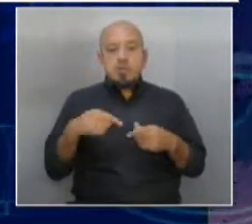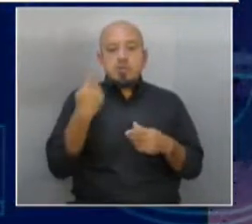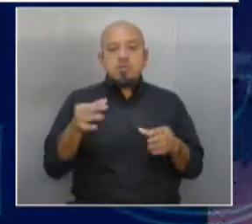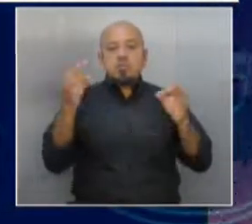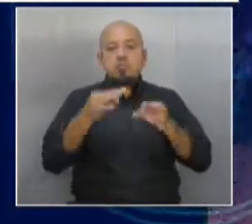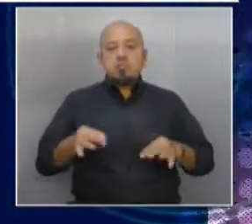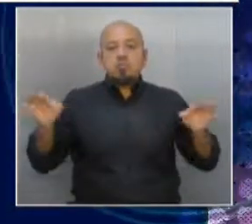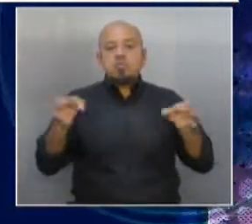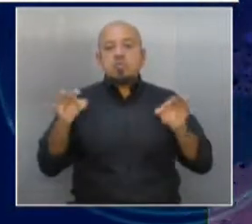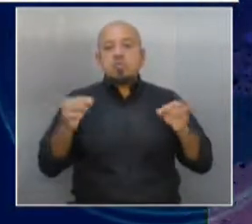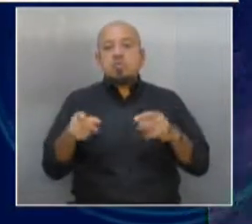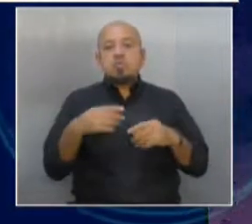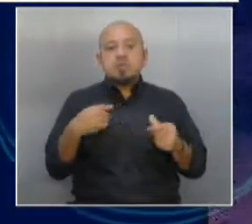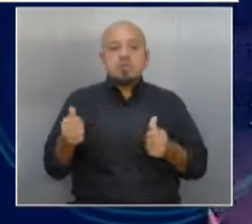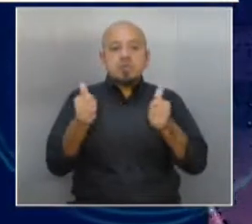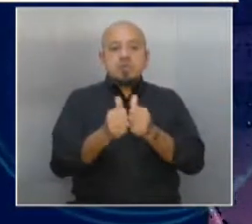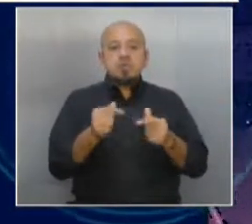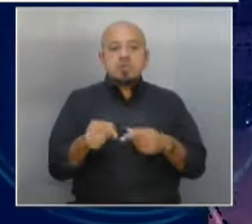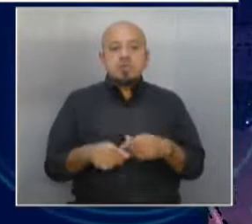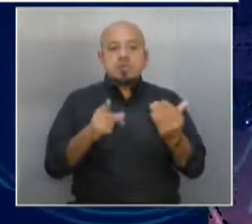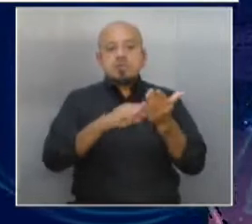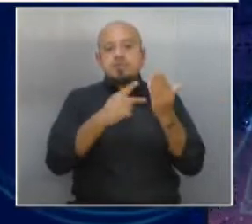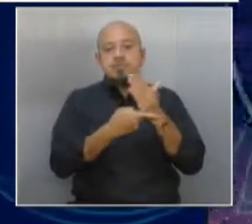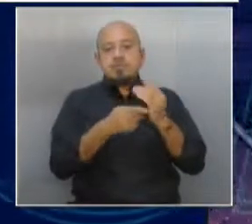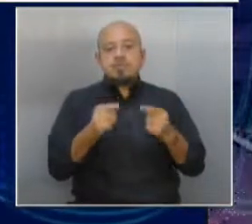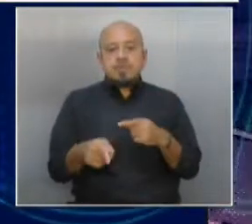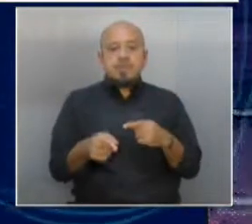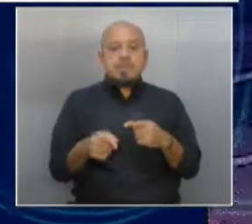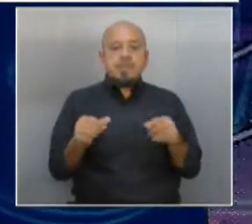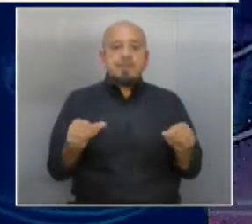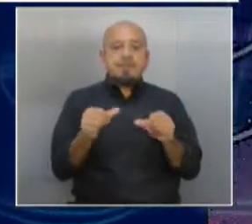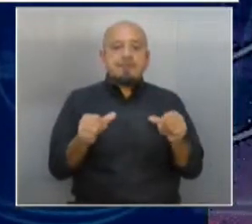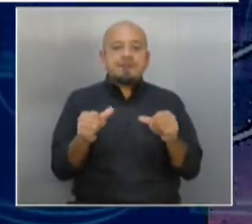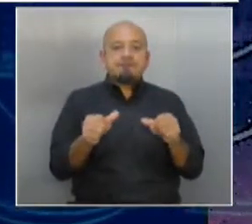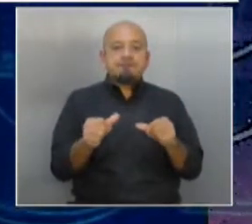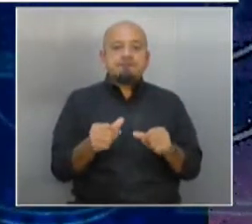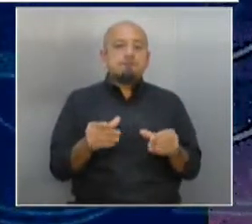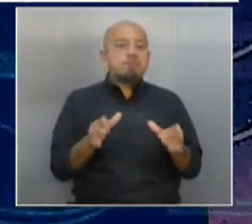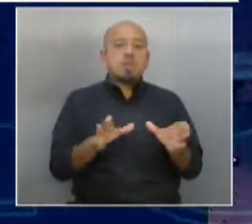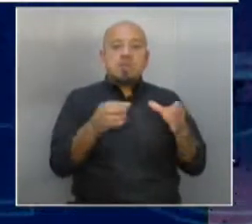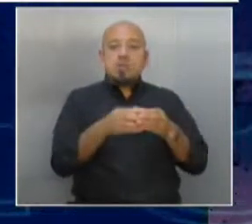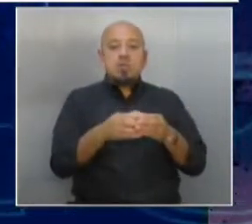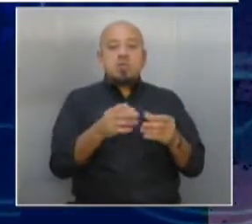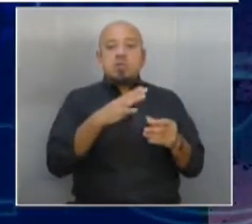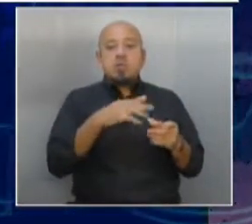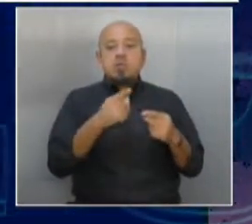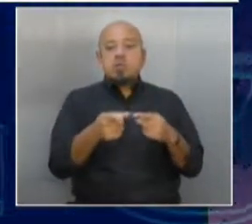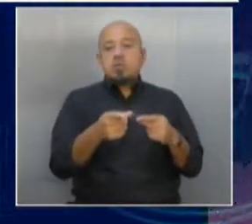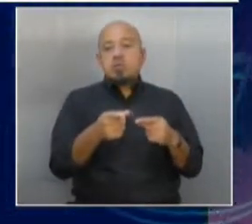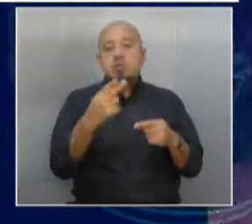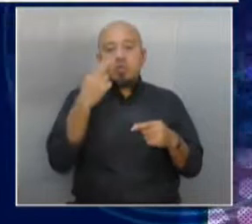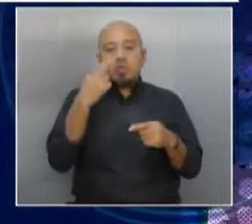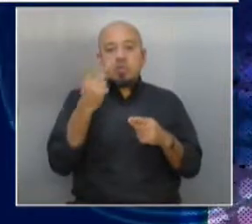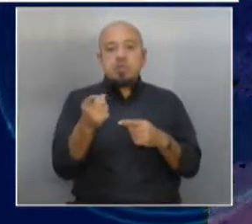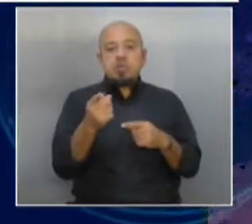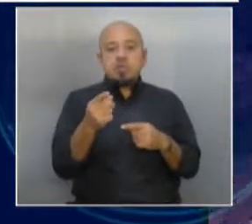que nos acompañen en este proyecto que en realidad surgió porque un día la banda no podía tocar, teníamos un concierto en